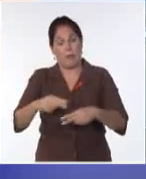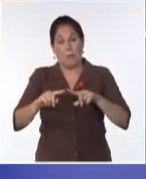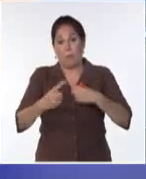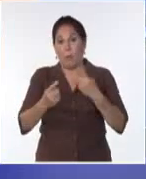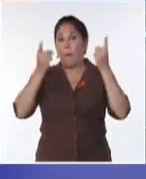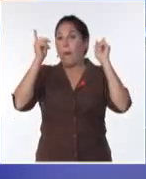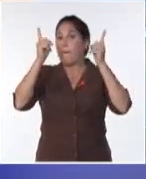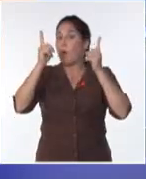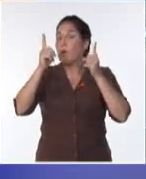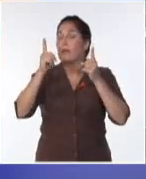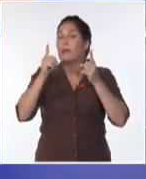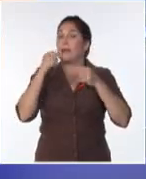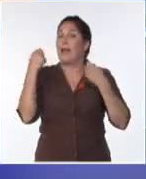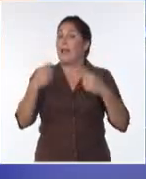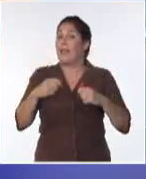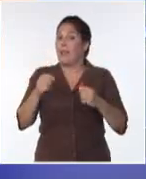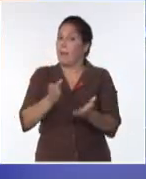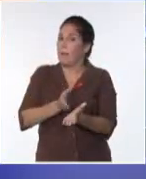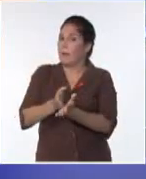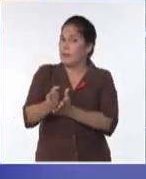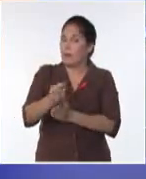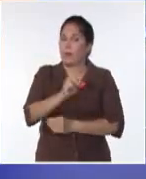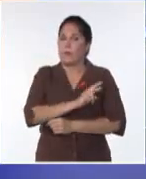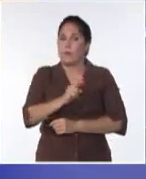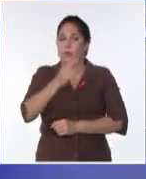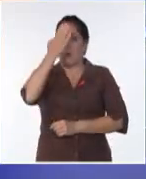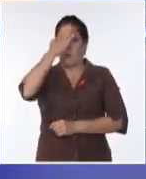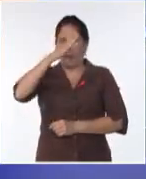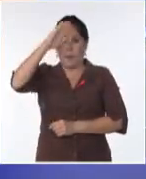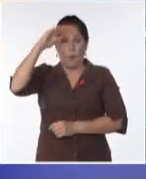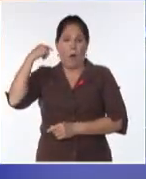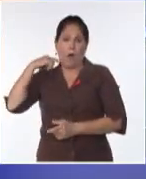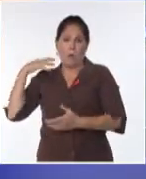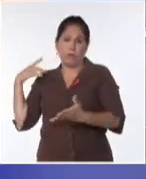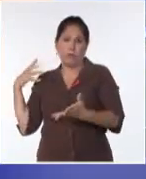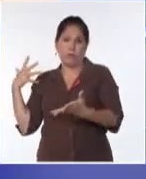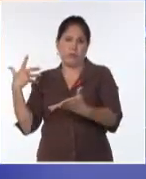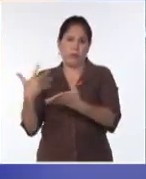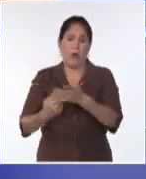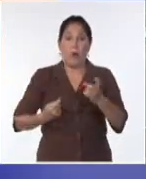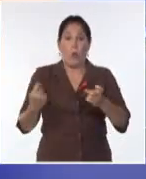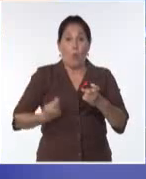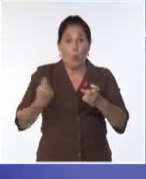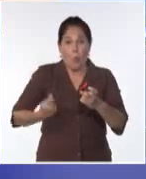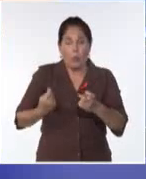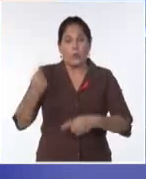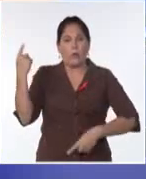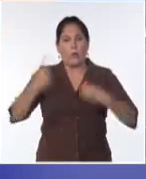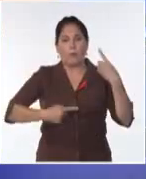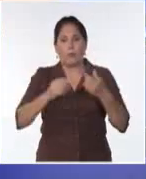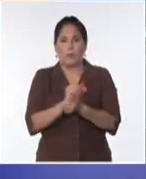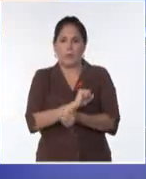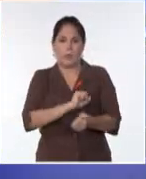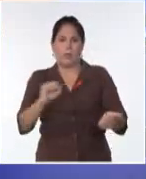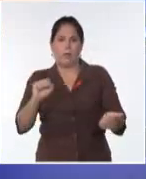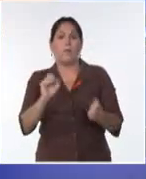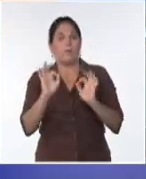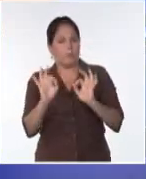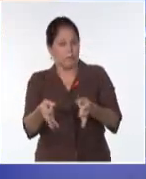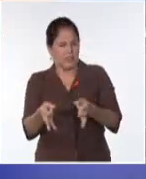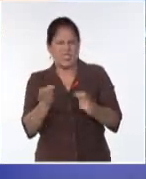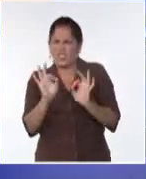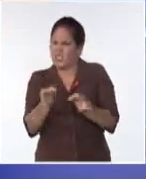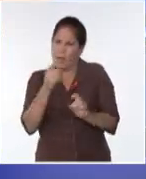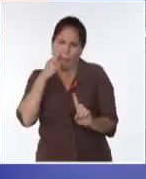política incuestionable mantenida por la Revolución Cubana a lo largo de los años en su lucha frontal contra el terrorismo, de la cual ha sido